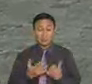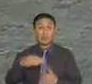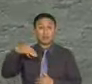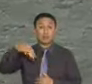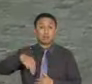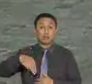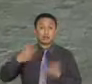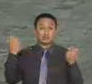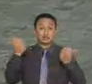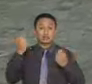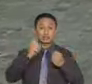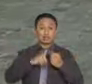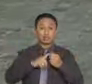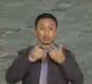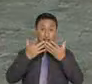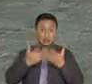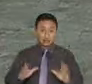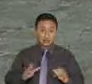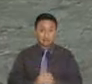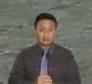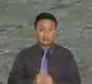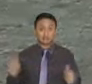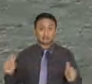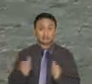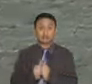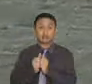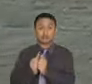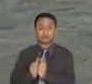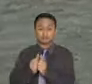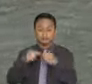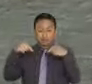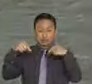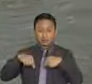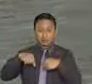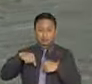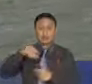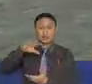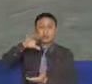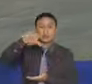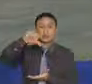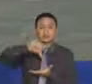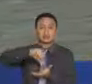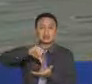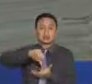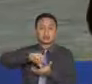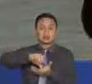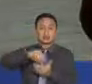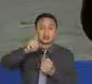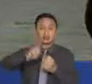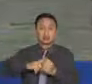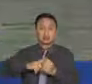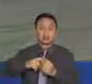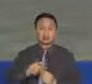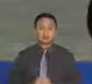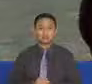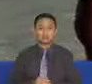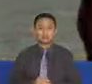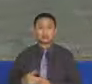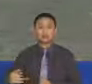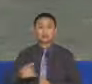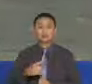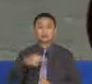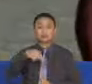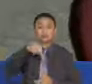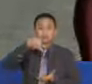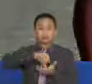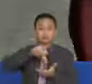ya finalizan las fiestas de la ciudad capital nosotros nos encontramos aquí en el centro de la ciudad capital en el centro histórico en el corazón de la urda